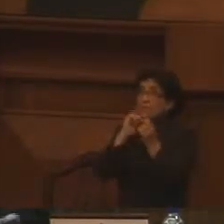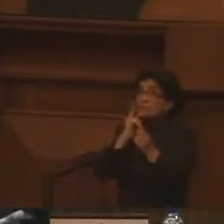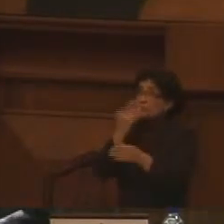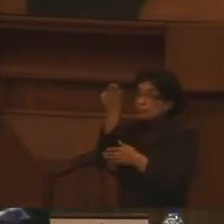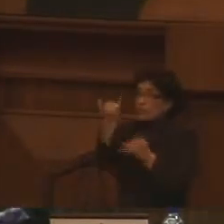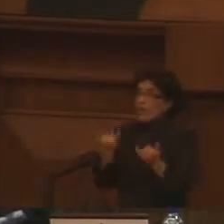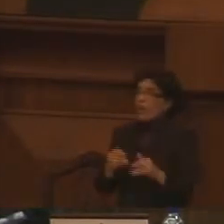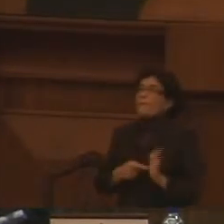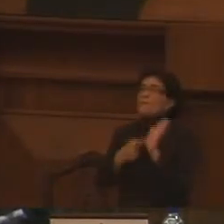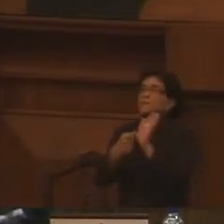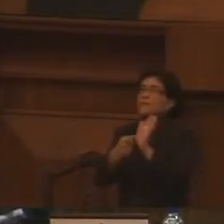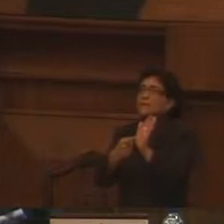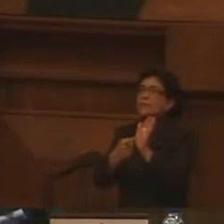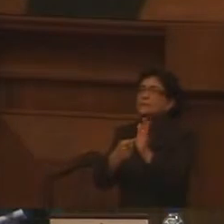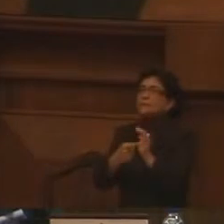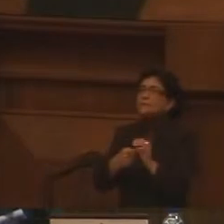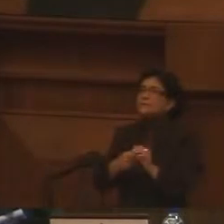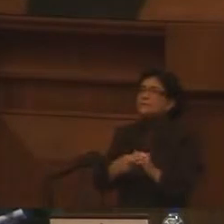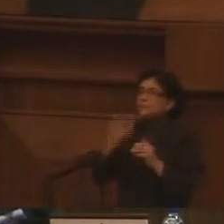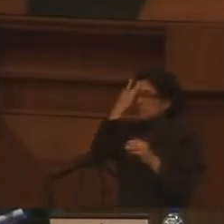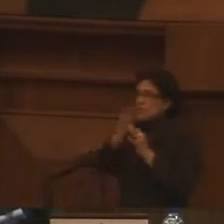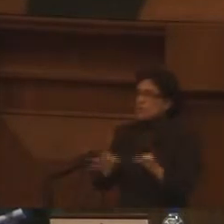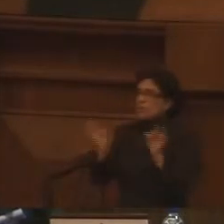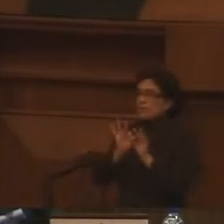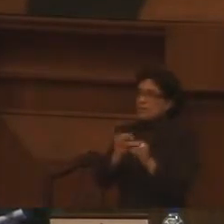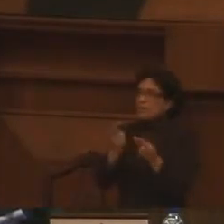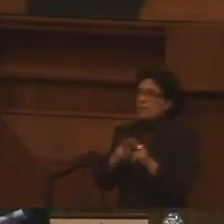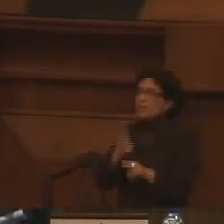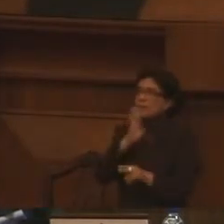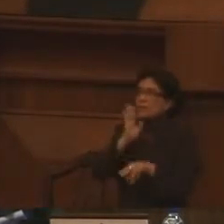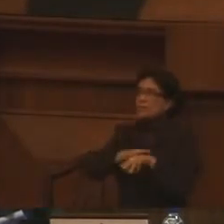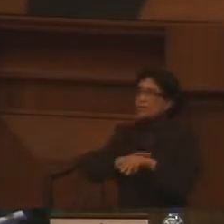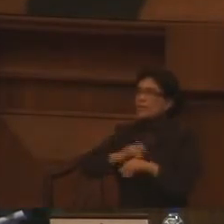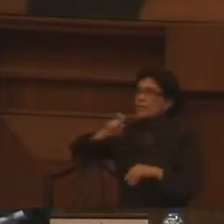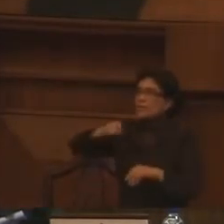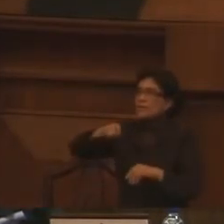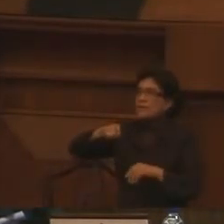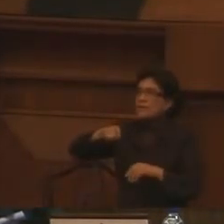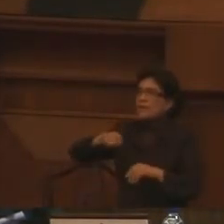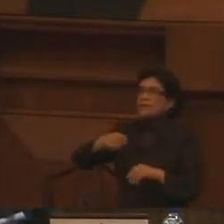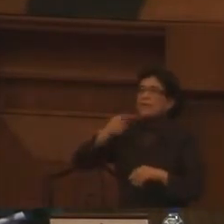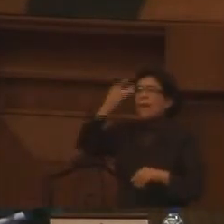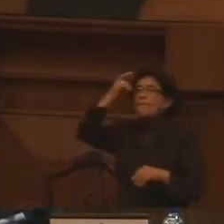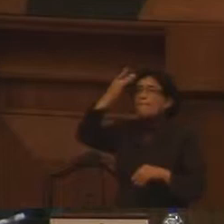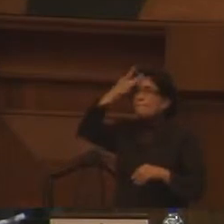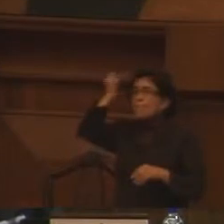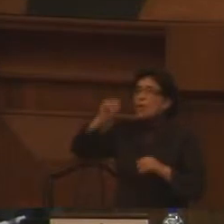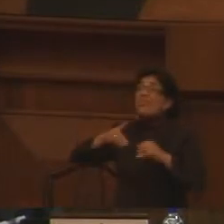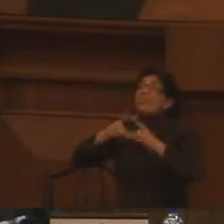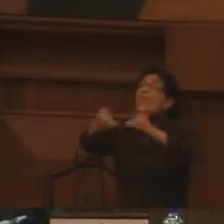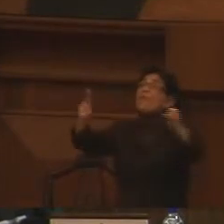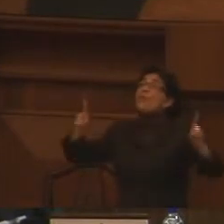ello, este debate se constituyó en el mejor ejercicio democrático y de